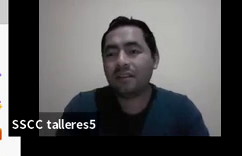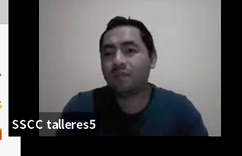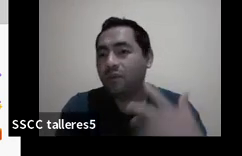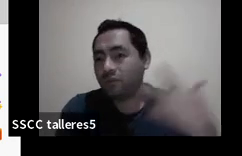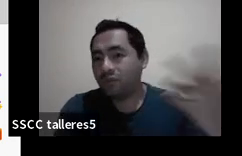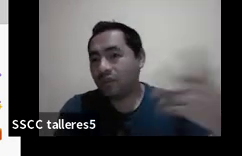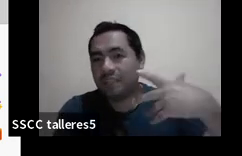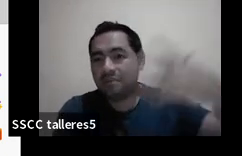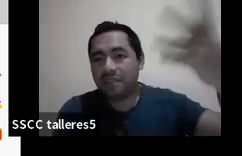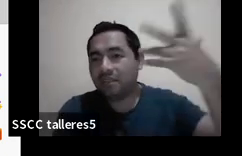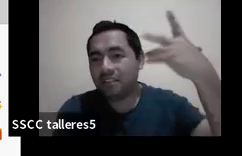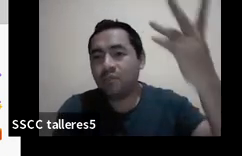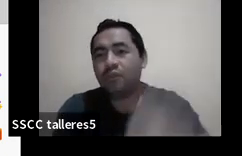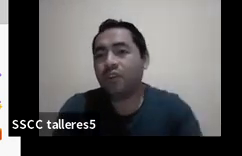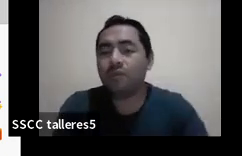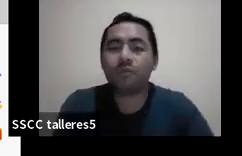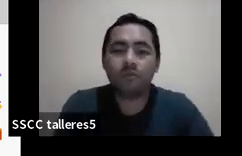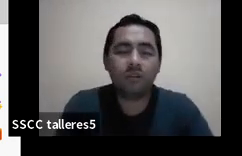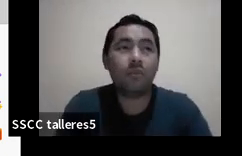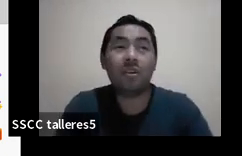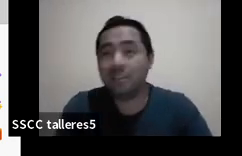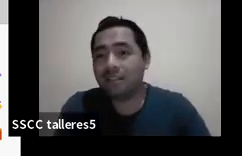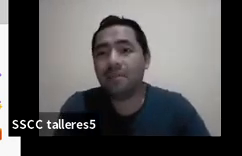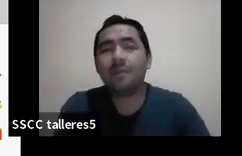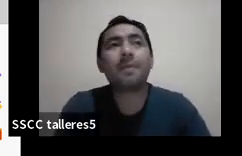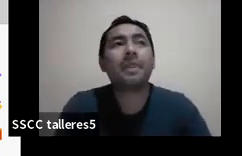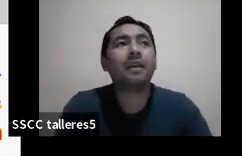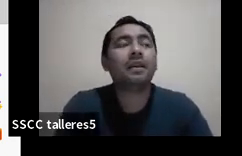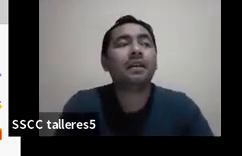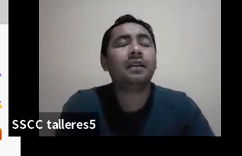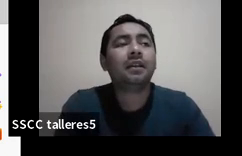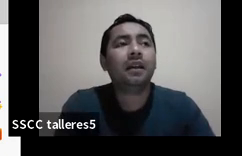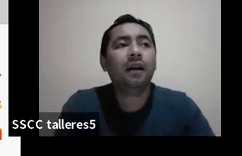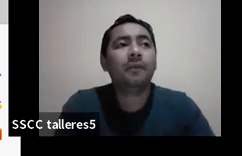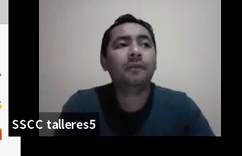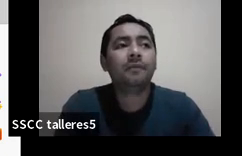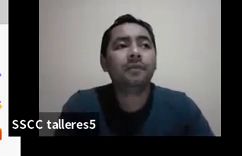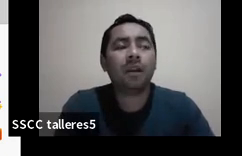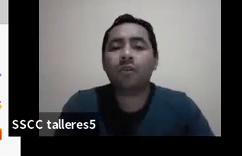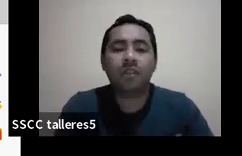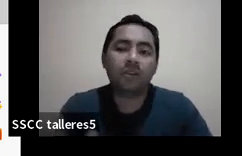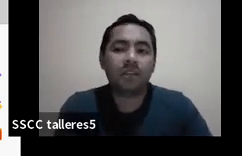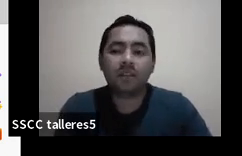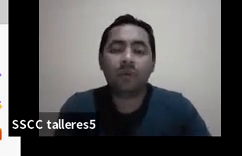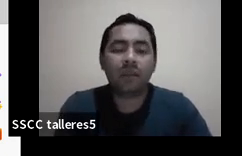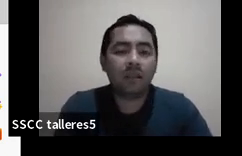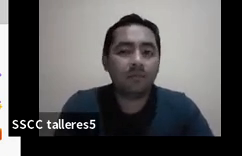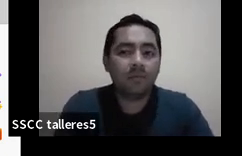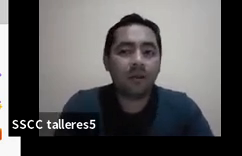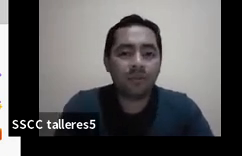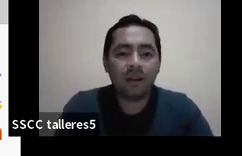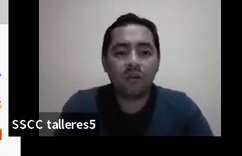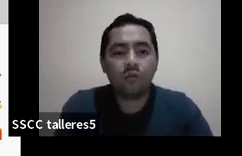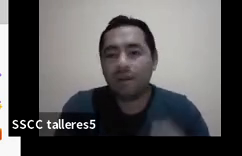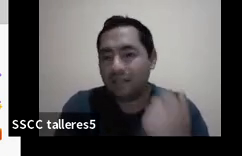artesanales, ¿no? Que están expuestos a dinamitas, explosivos, ¿no? Los policías también. Y algunos de ellos quizás